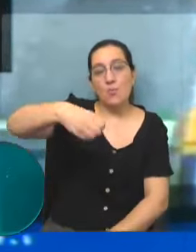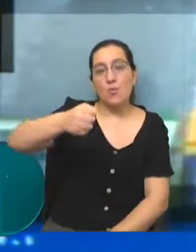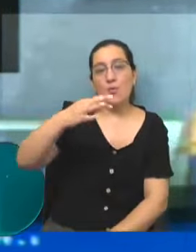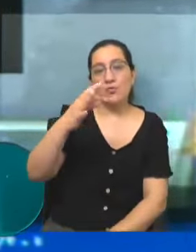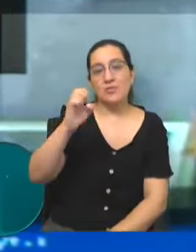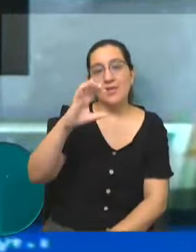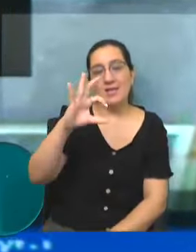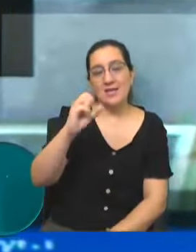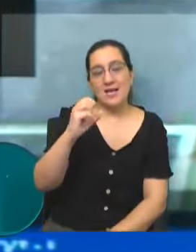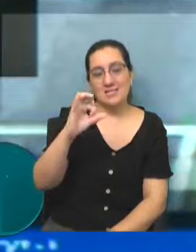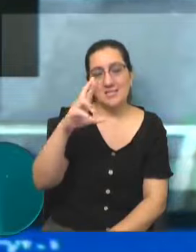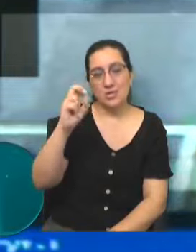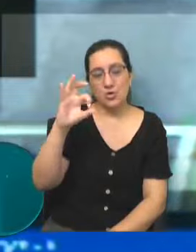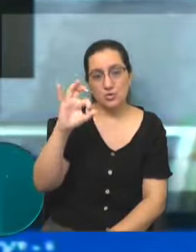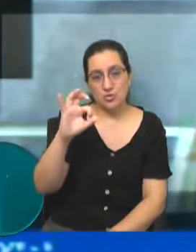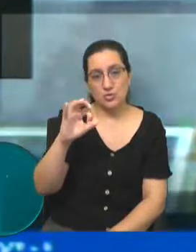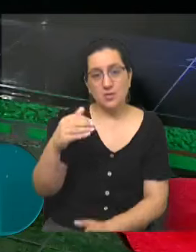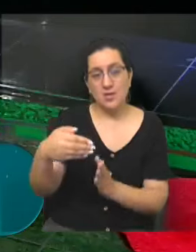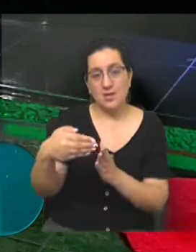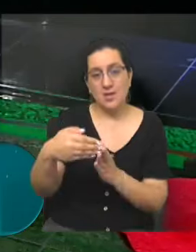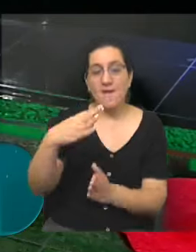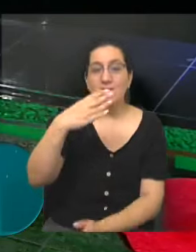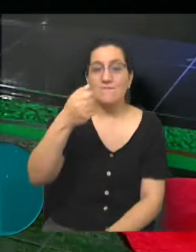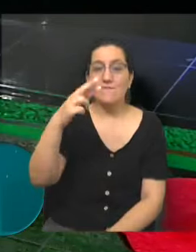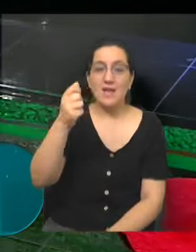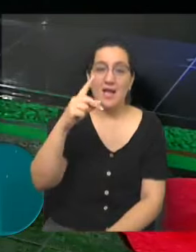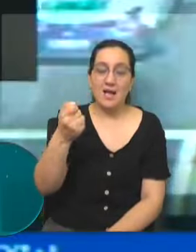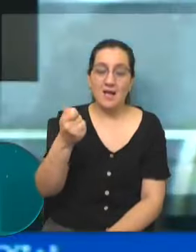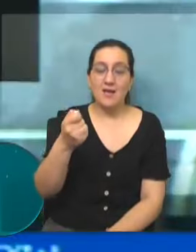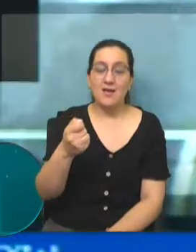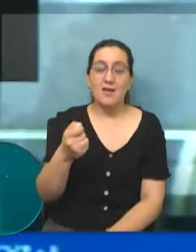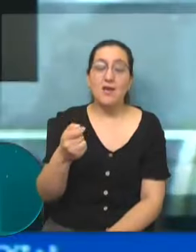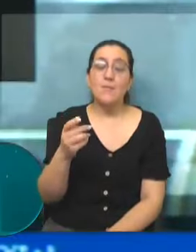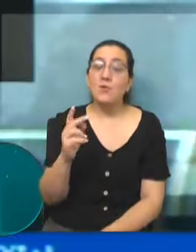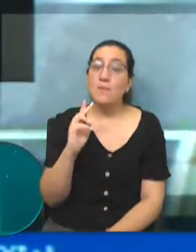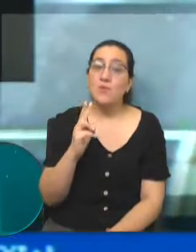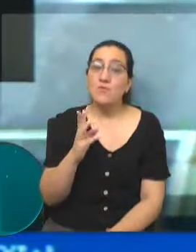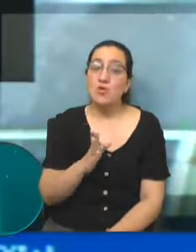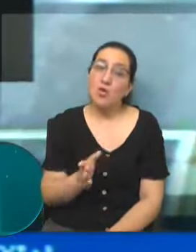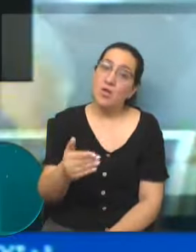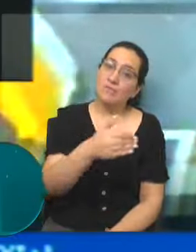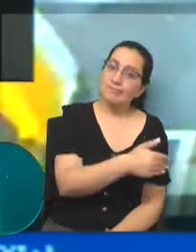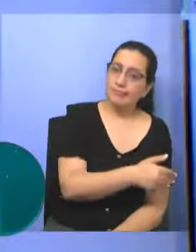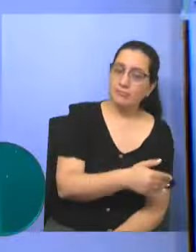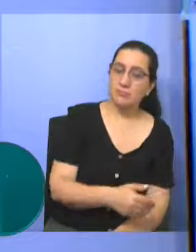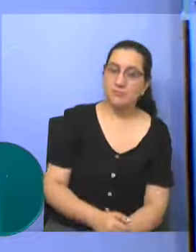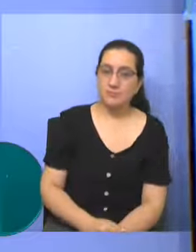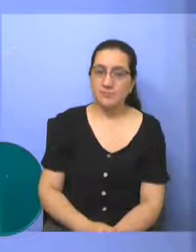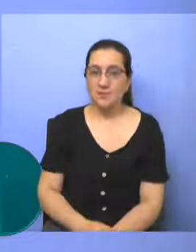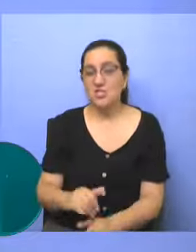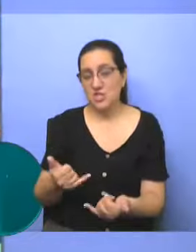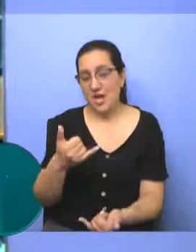mirá. Semáforo de dos fases, así que bueno, no tener en cuenta que queda prohibido el giro a la izquierda en ese punto. Exactamente. Eso ya lo